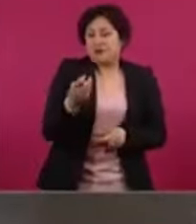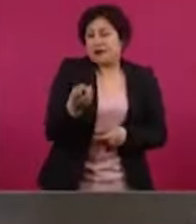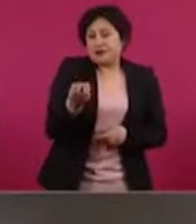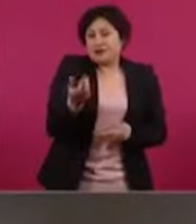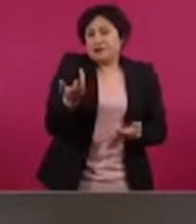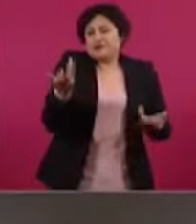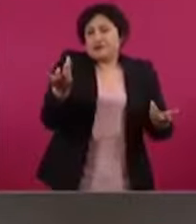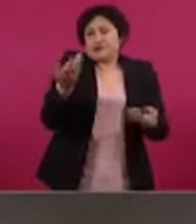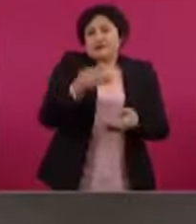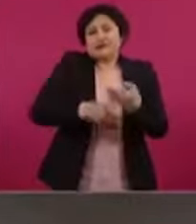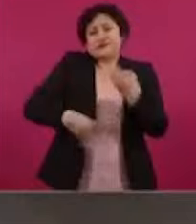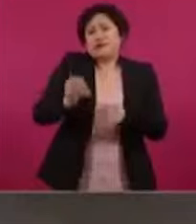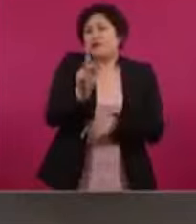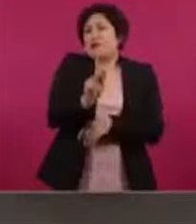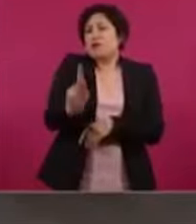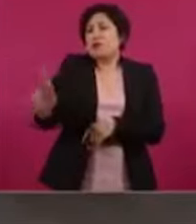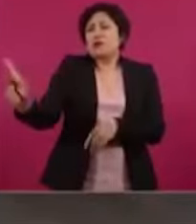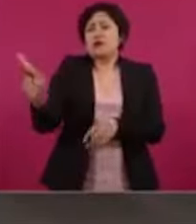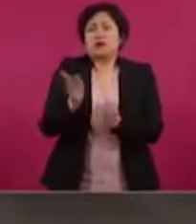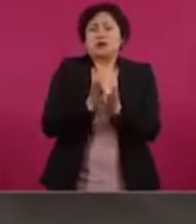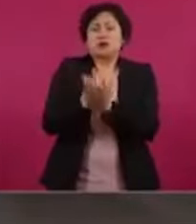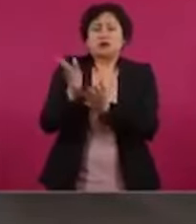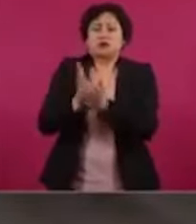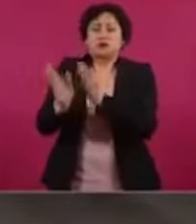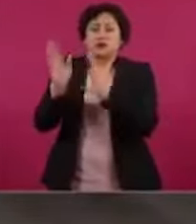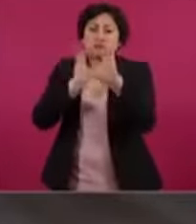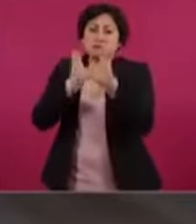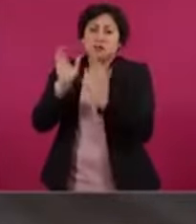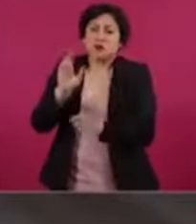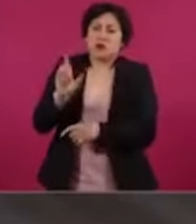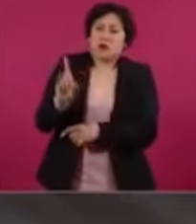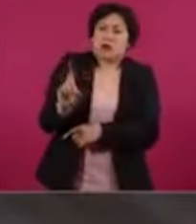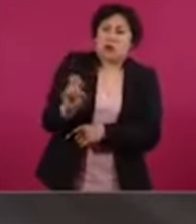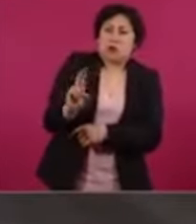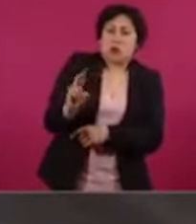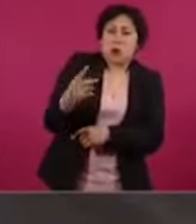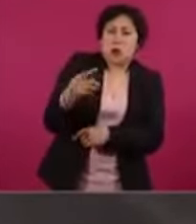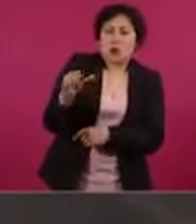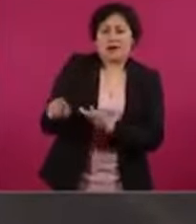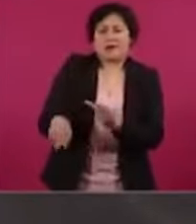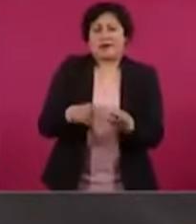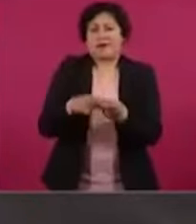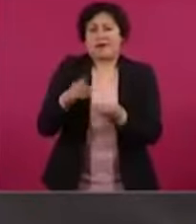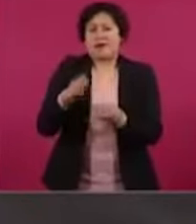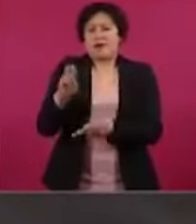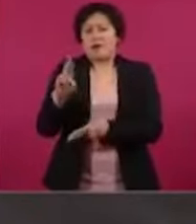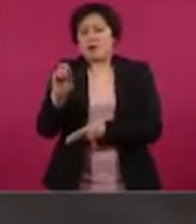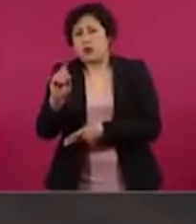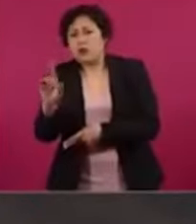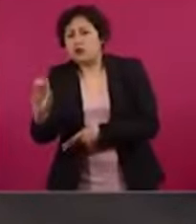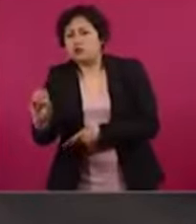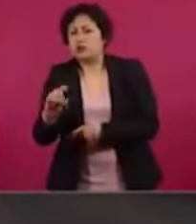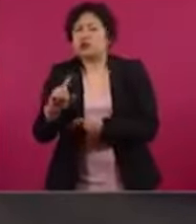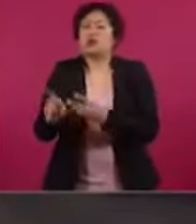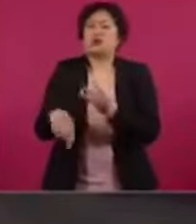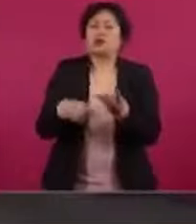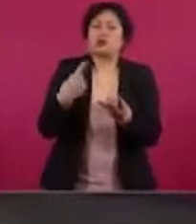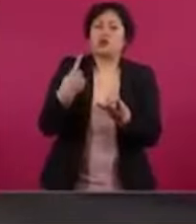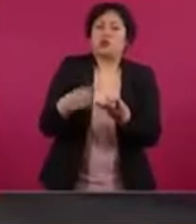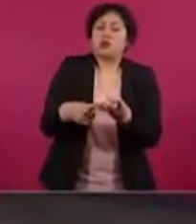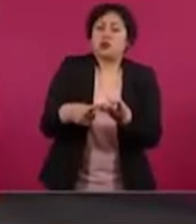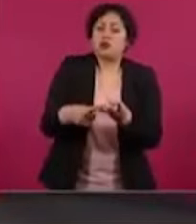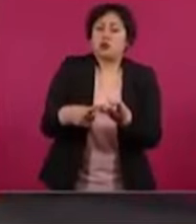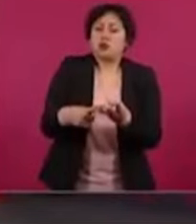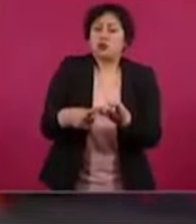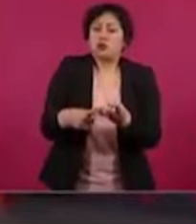aquí, que la verdad es que trabajar en la Ciudad de México es un lugar privilegiado porque aquí difícilmente hay un asesinato de periodistas, hay otro tipo de